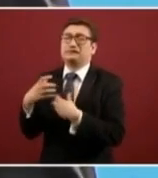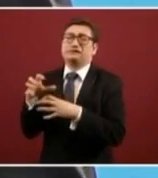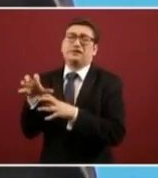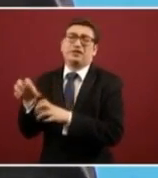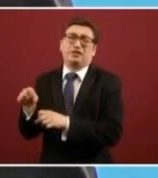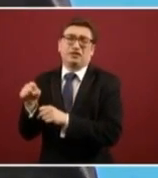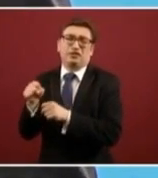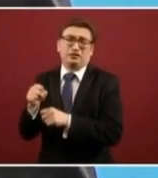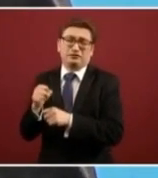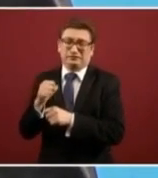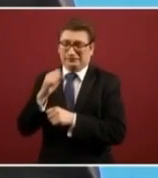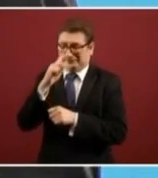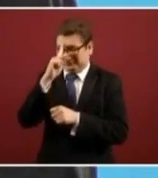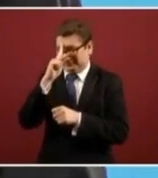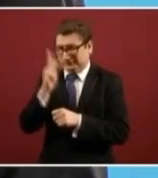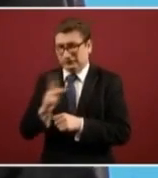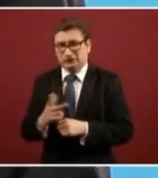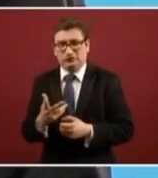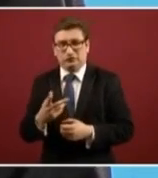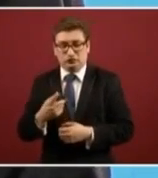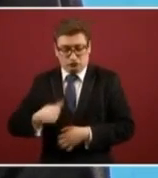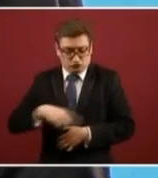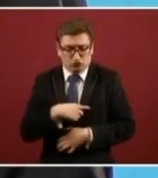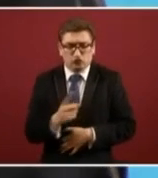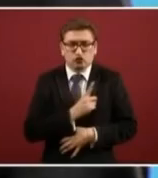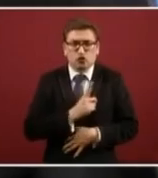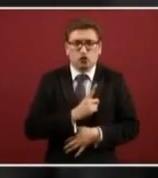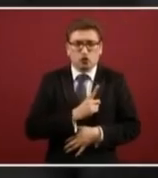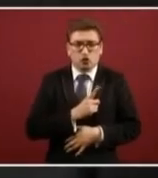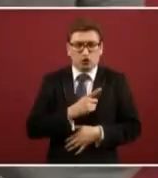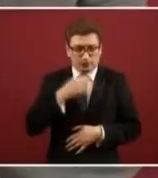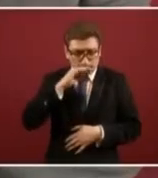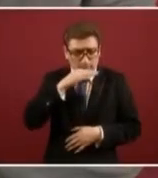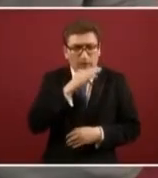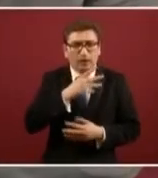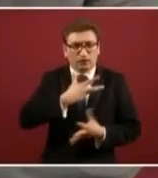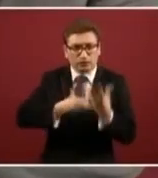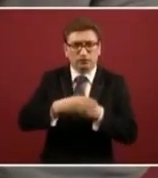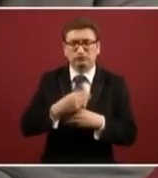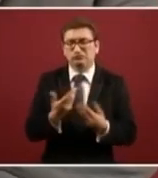extrema. No somos autosuficientes en maíz.